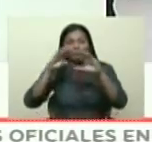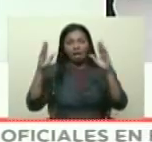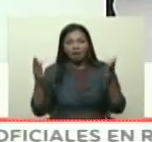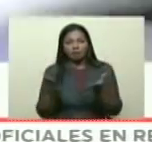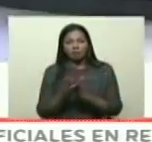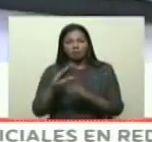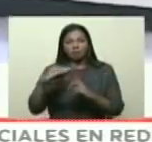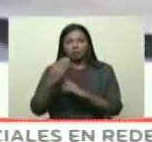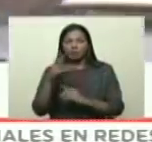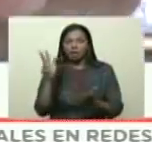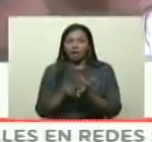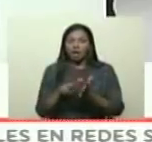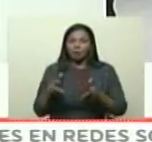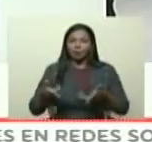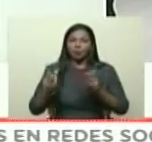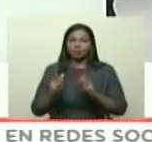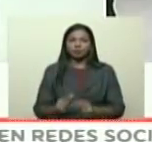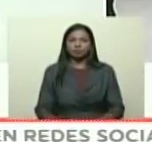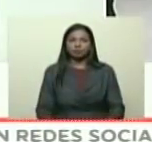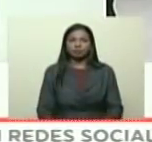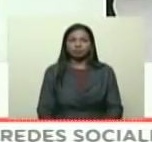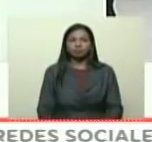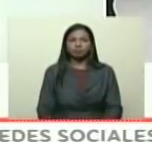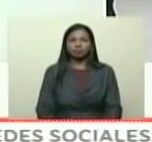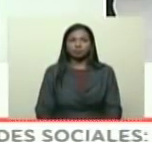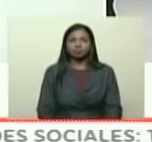cultura. Aprobado, compañero.